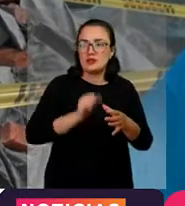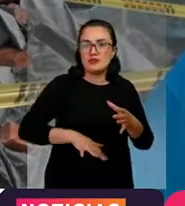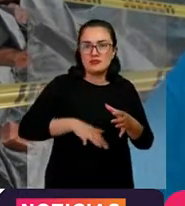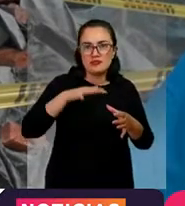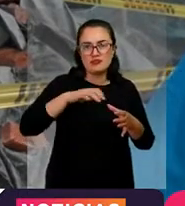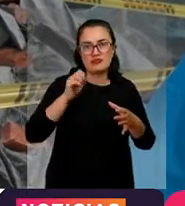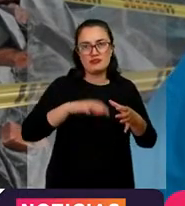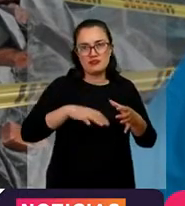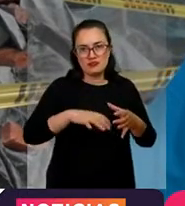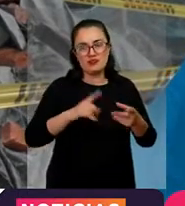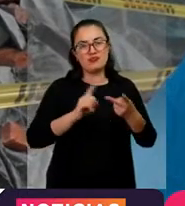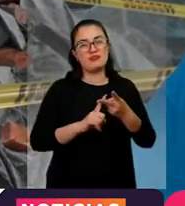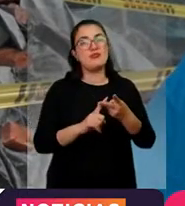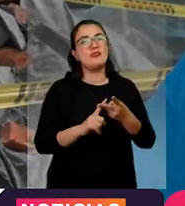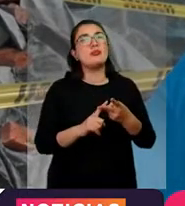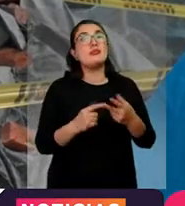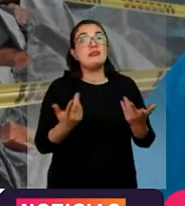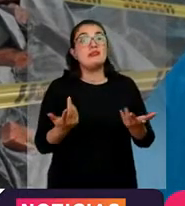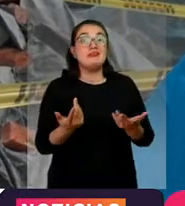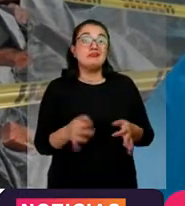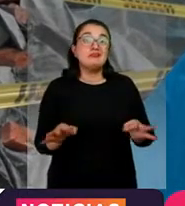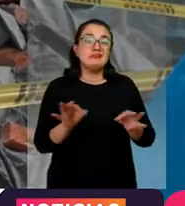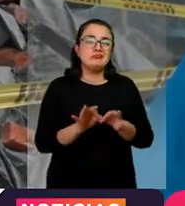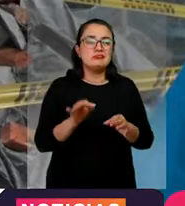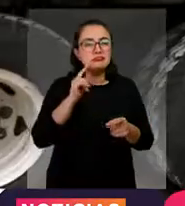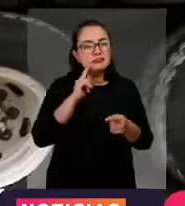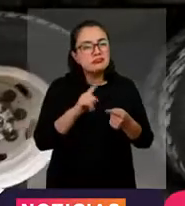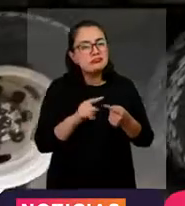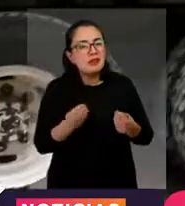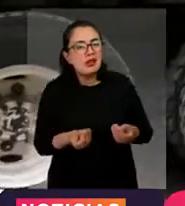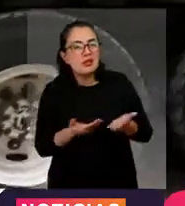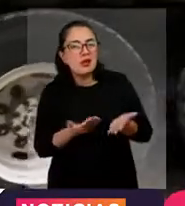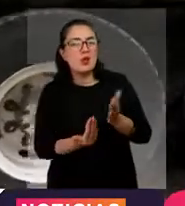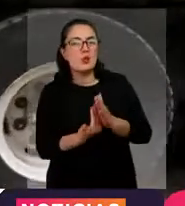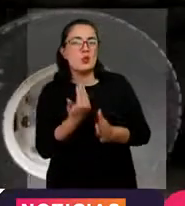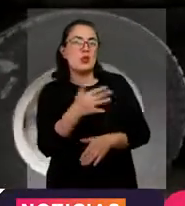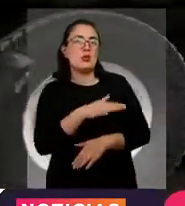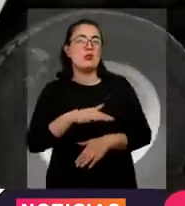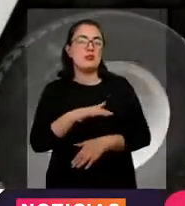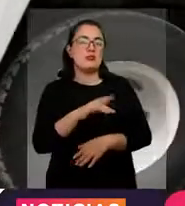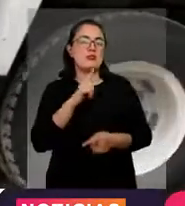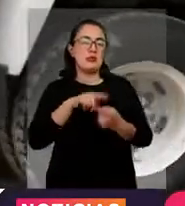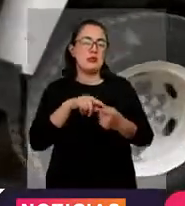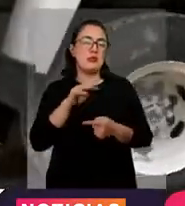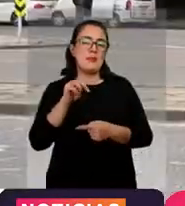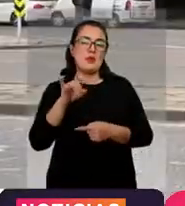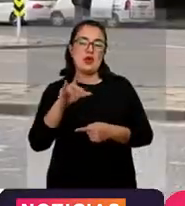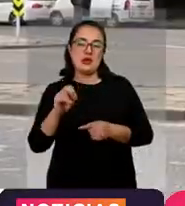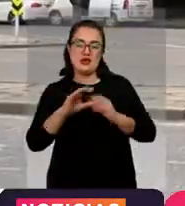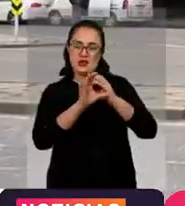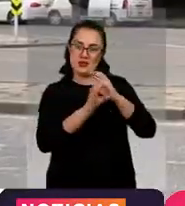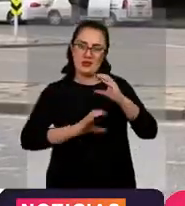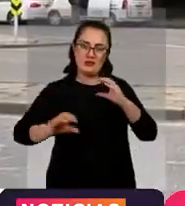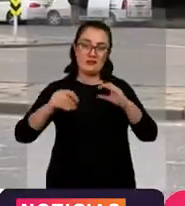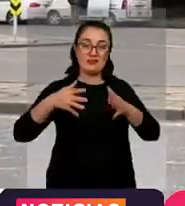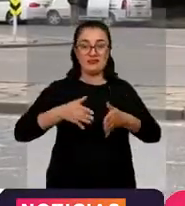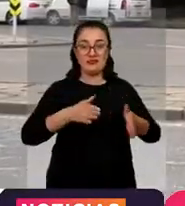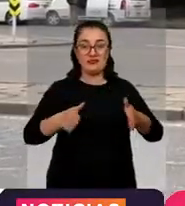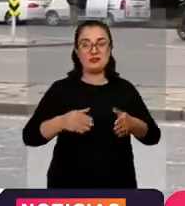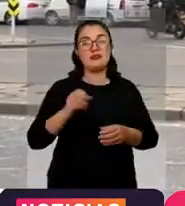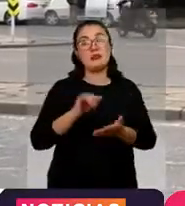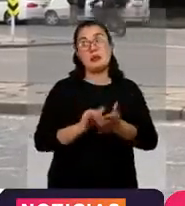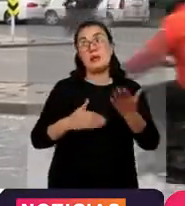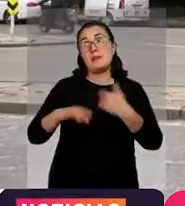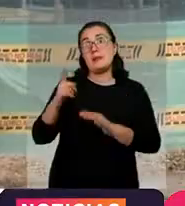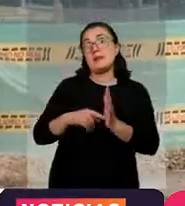vamos a generar un saneamiento del canal lo mismo más de 3500 millones de pesos se invirtieron en esta obra que será entregada a